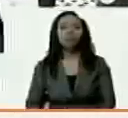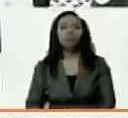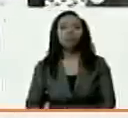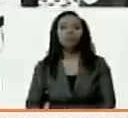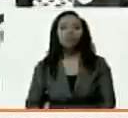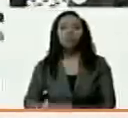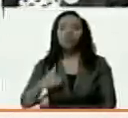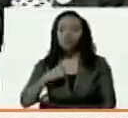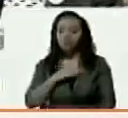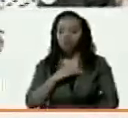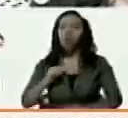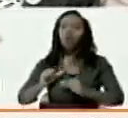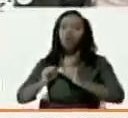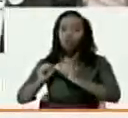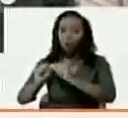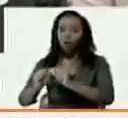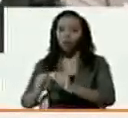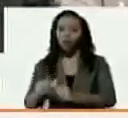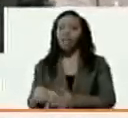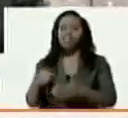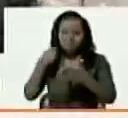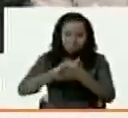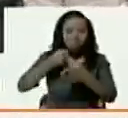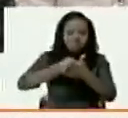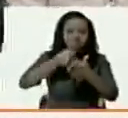Nosotros seguimos como buenos necios, pues.